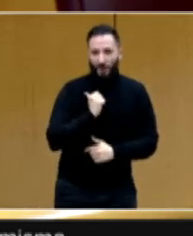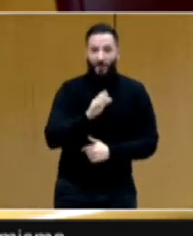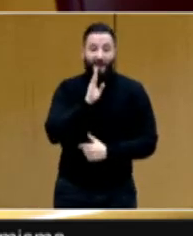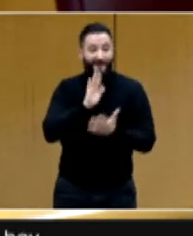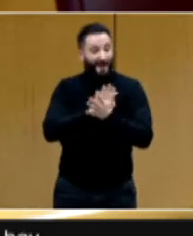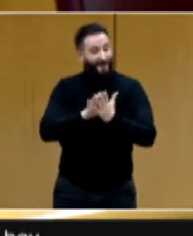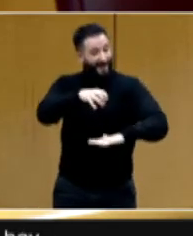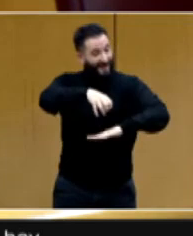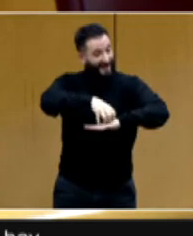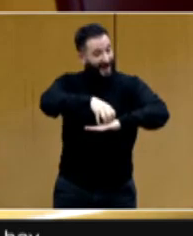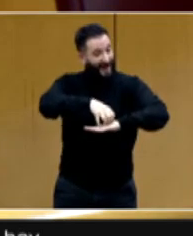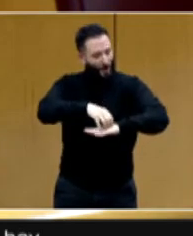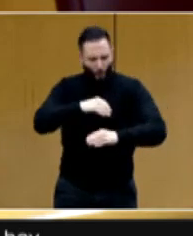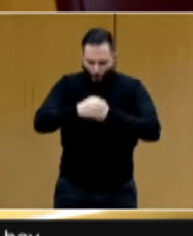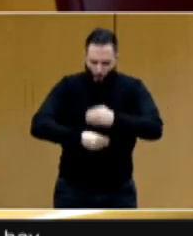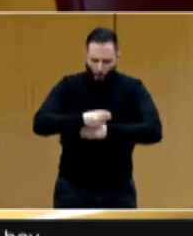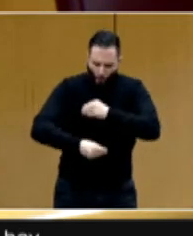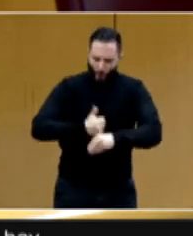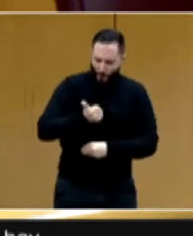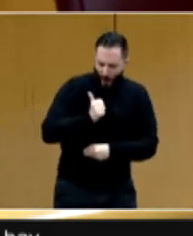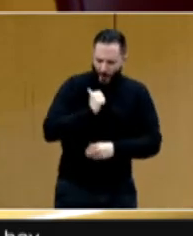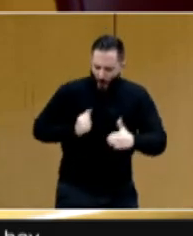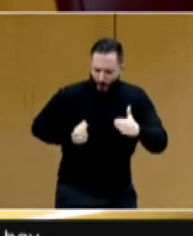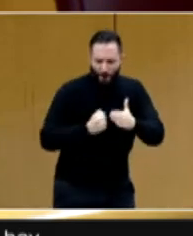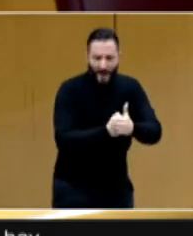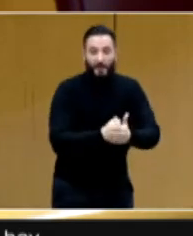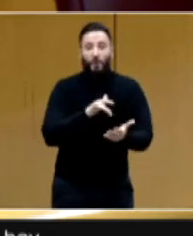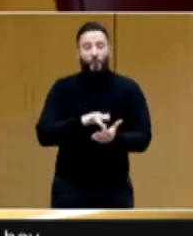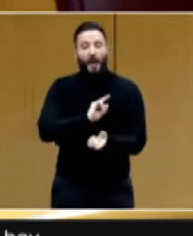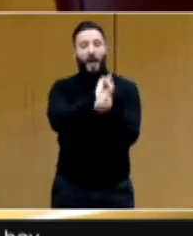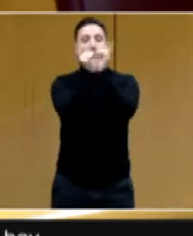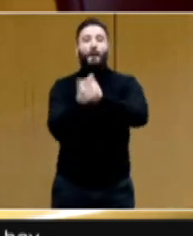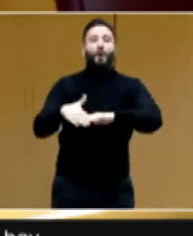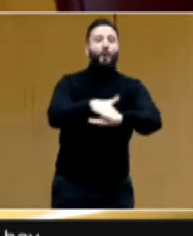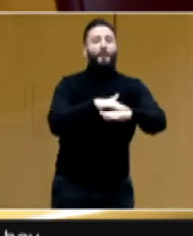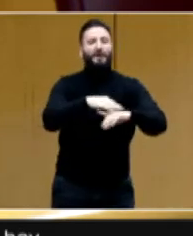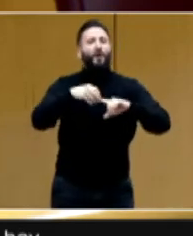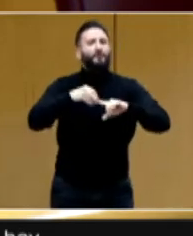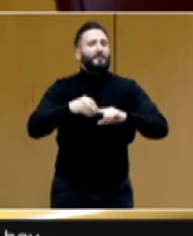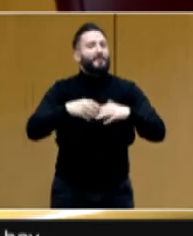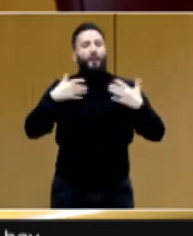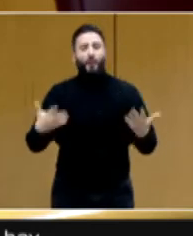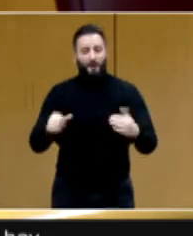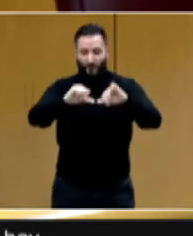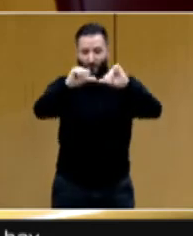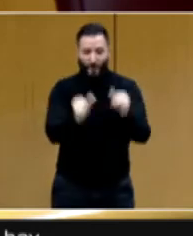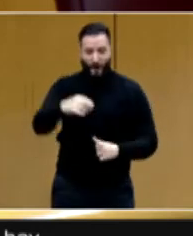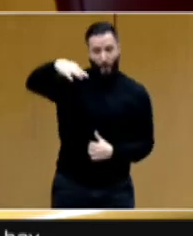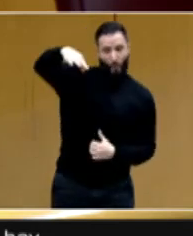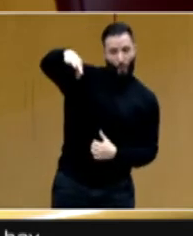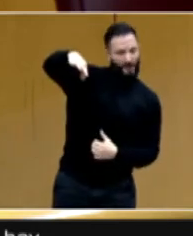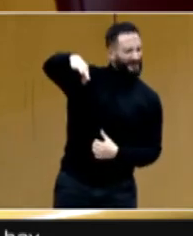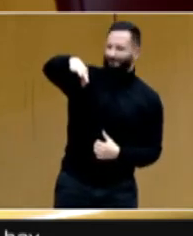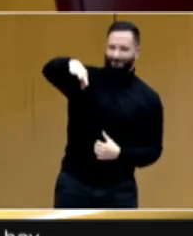Cayo de esta ley el cambio fundamental es que ya no hay una única vía a nadie se le va a